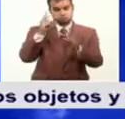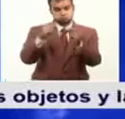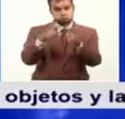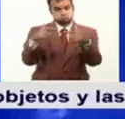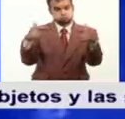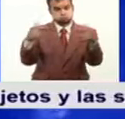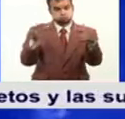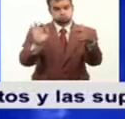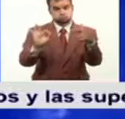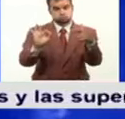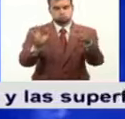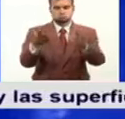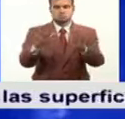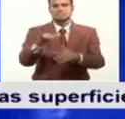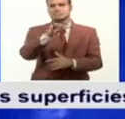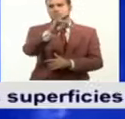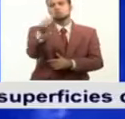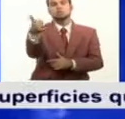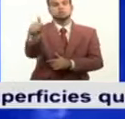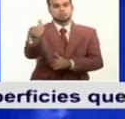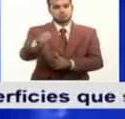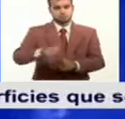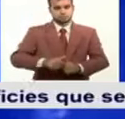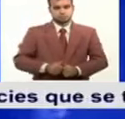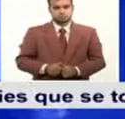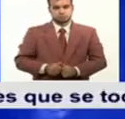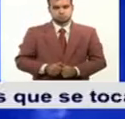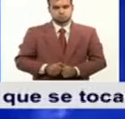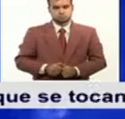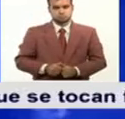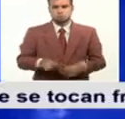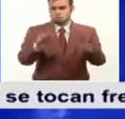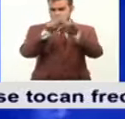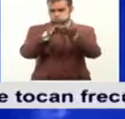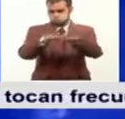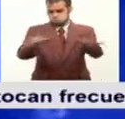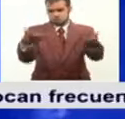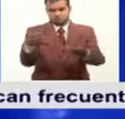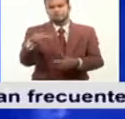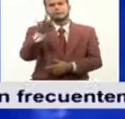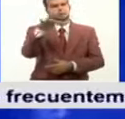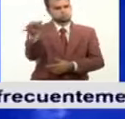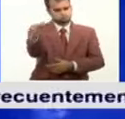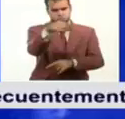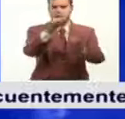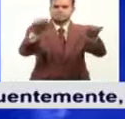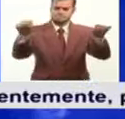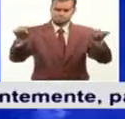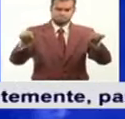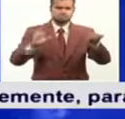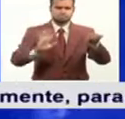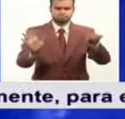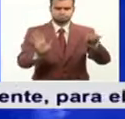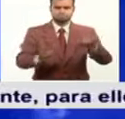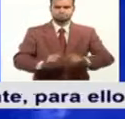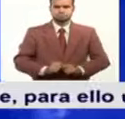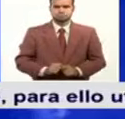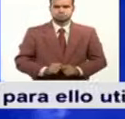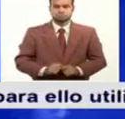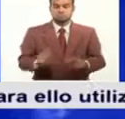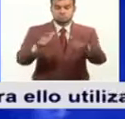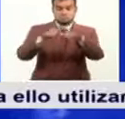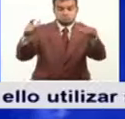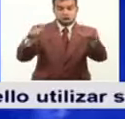de 610, además disperso en sus 15 municipios. Ayer el número mayor en